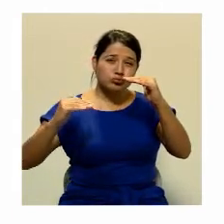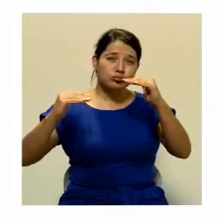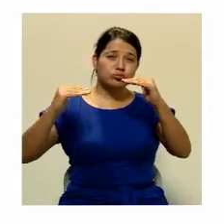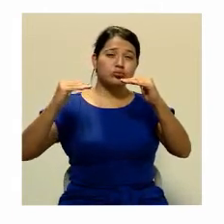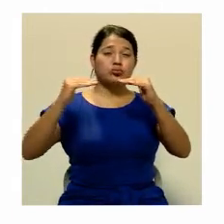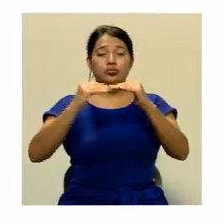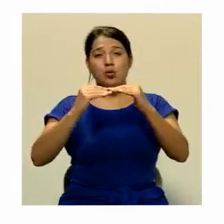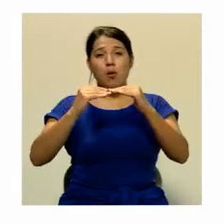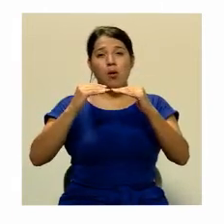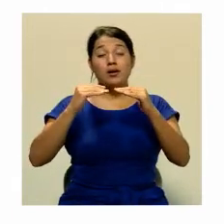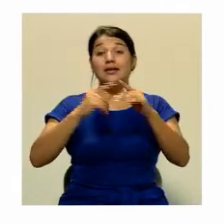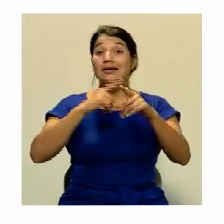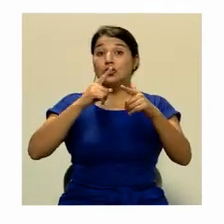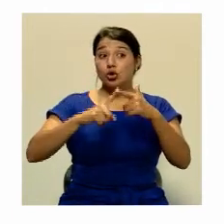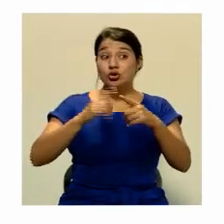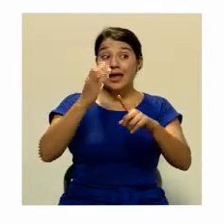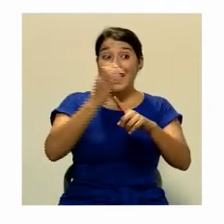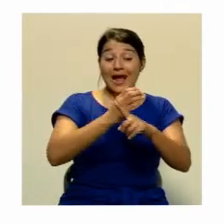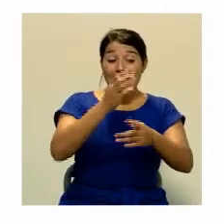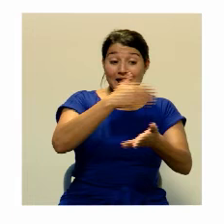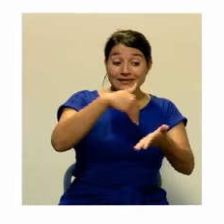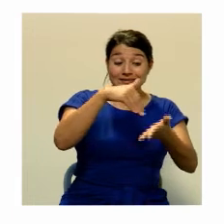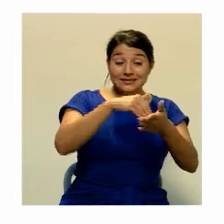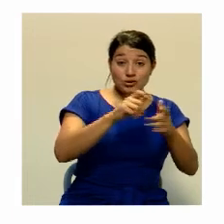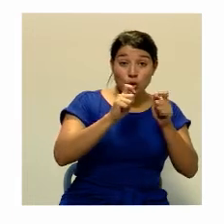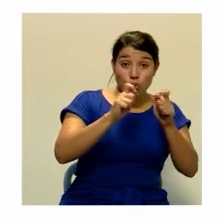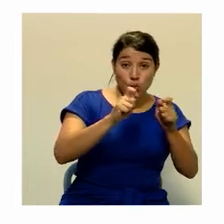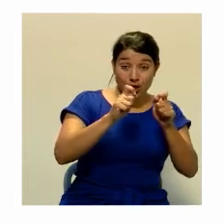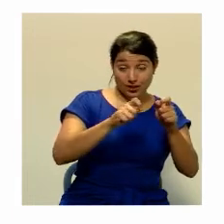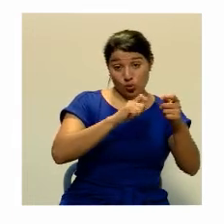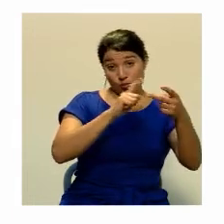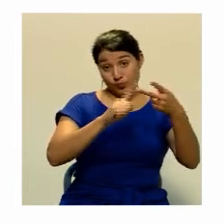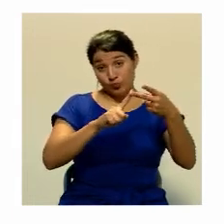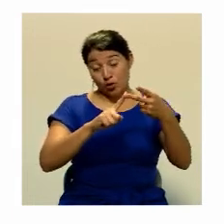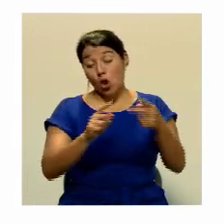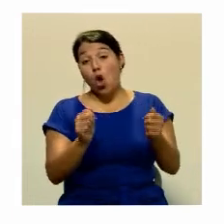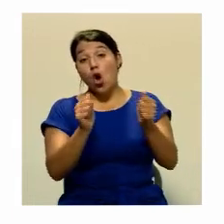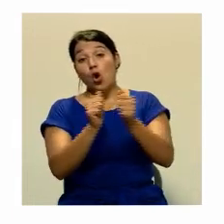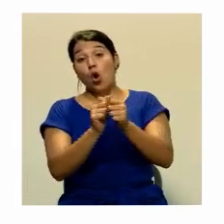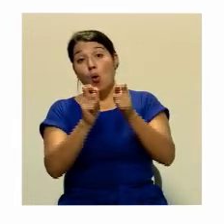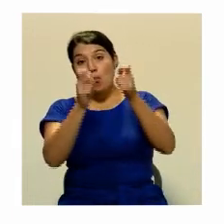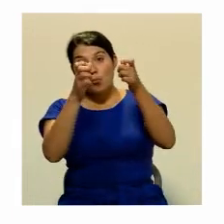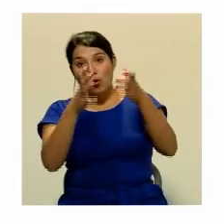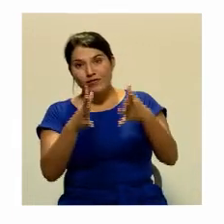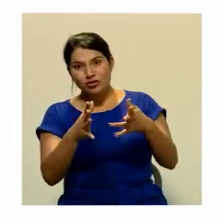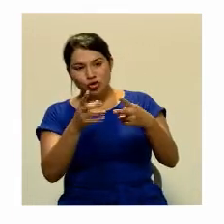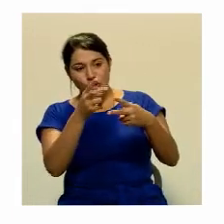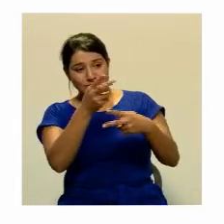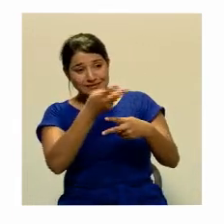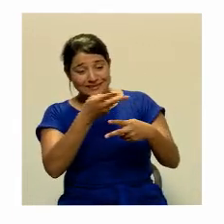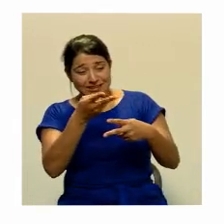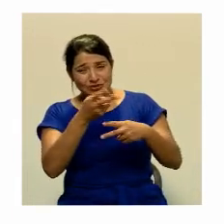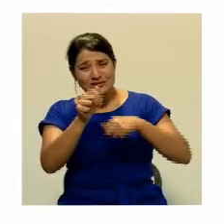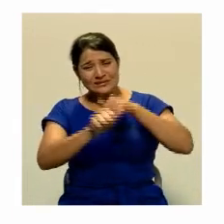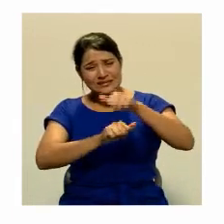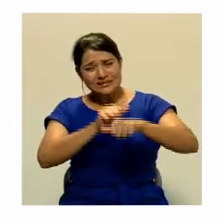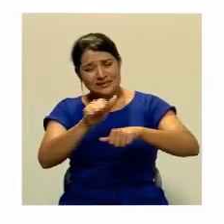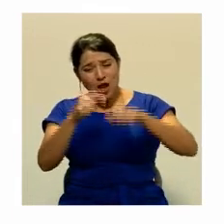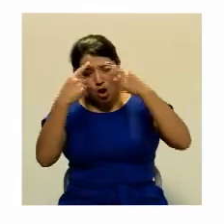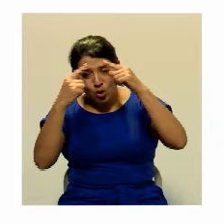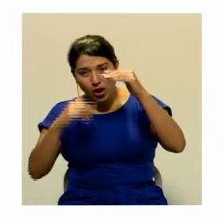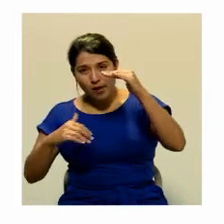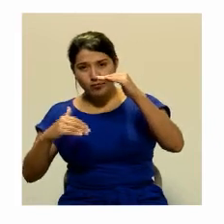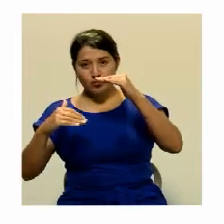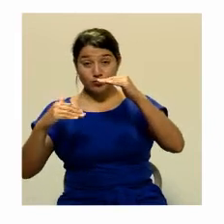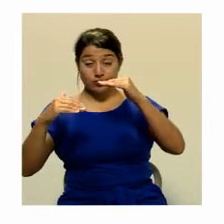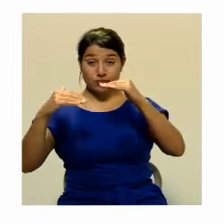centro educativo y con los docentes que se pueda compensar esa desigualdad que viene, digamos, de origen, ¿verdad? De dónde vienen los